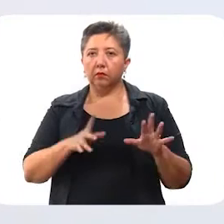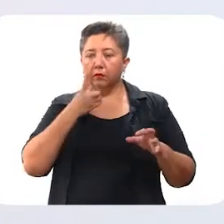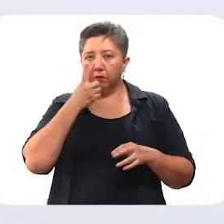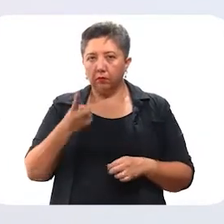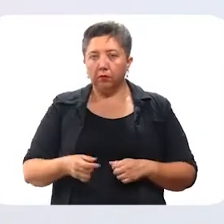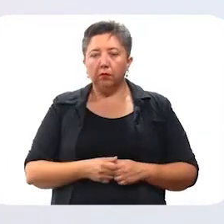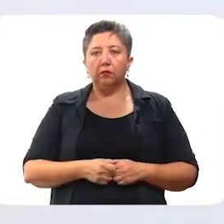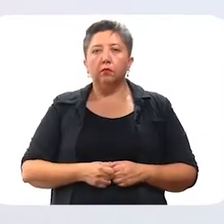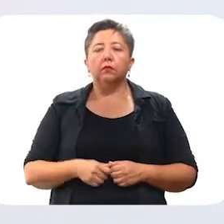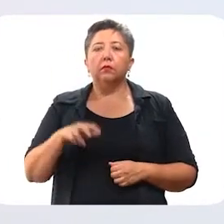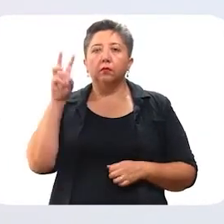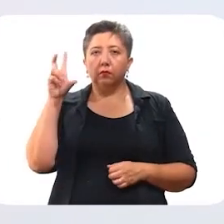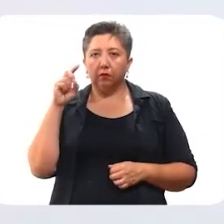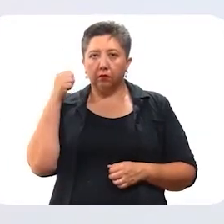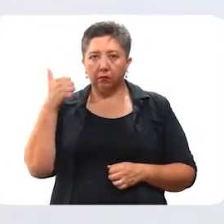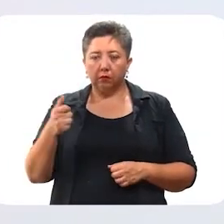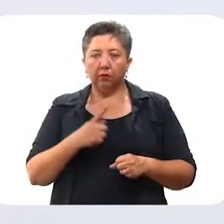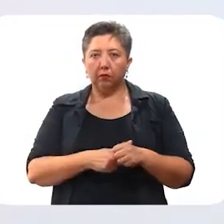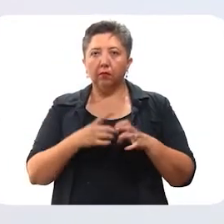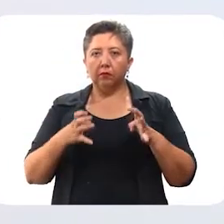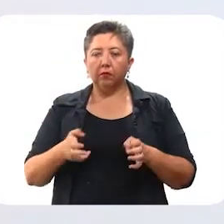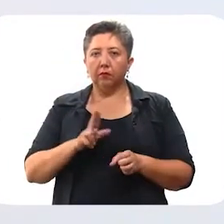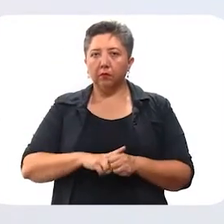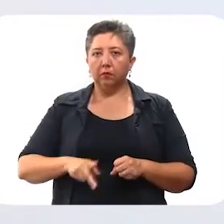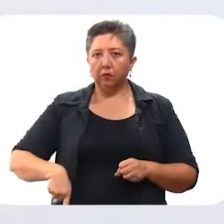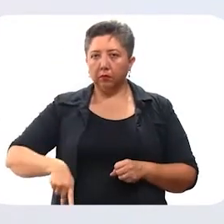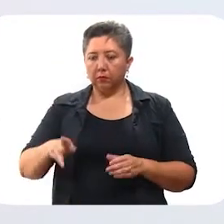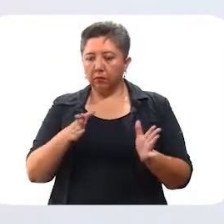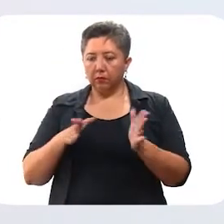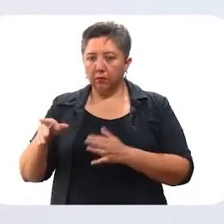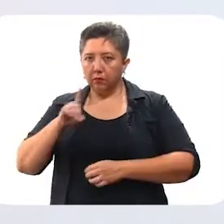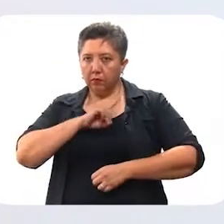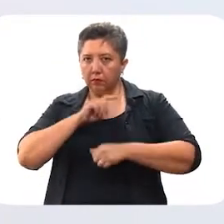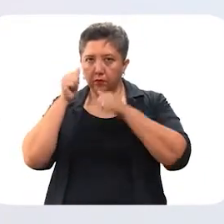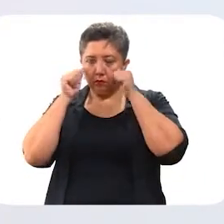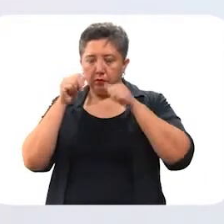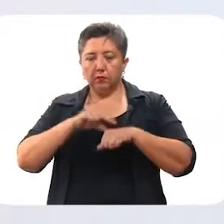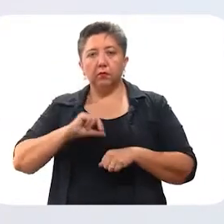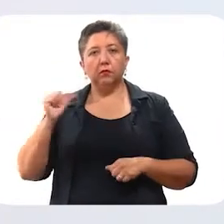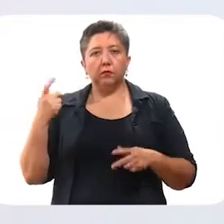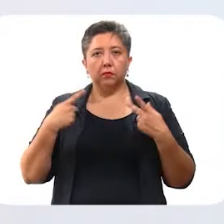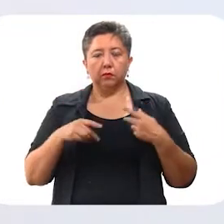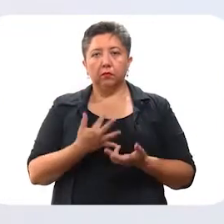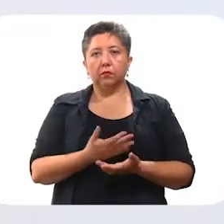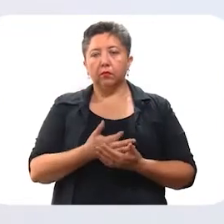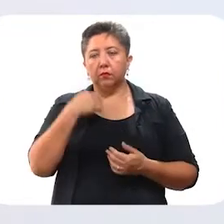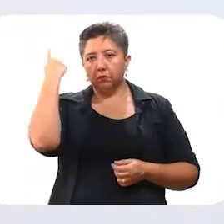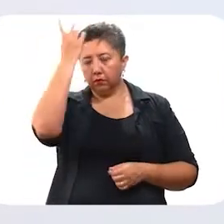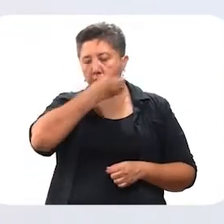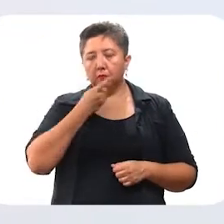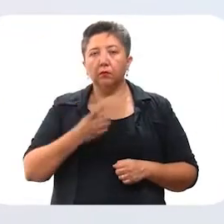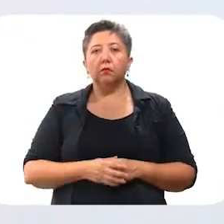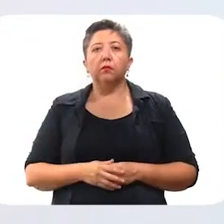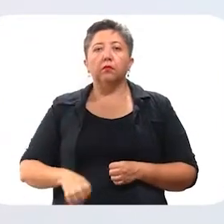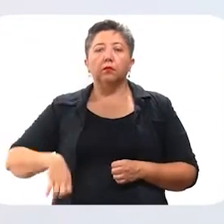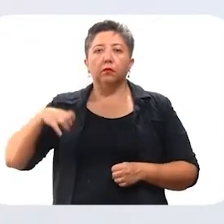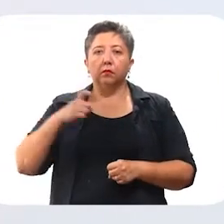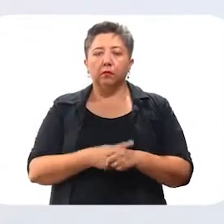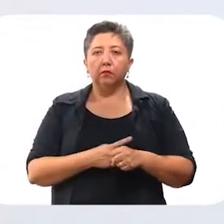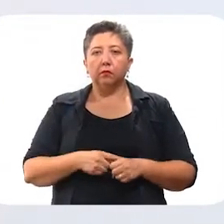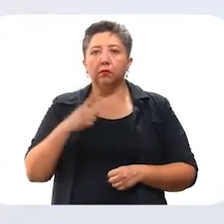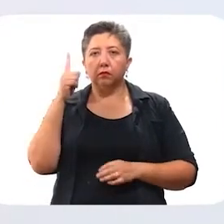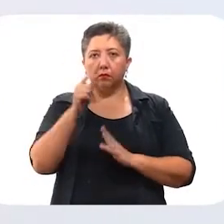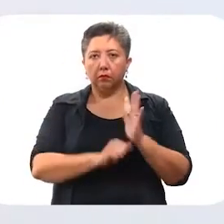Como ya se mencionó, 36 de los casos positivos están en hospitales públicos y en aislamiento total. Hay otros pacientes a la espera de diagnóstico. El rango de edad